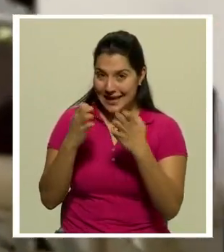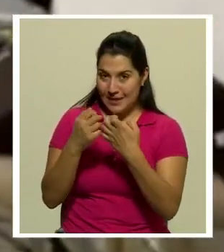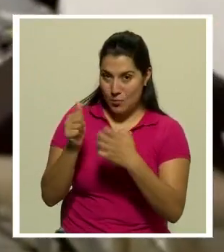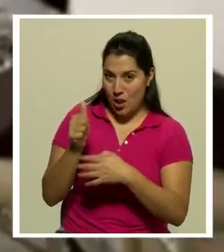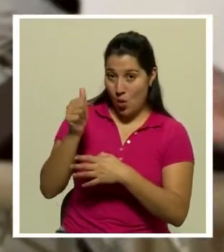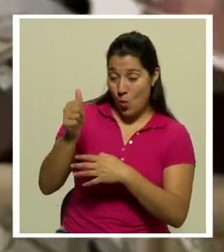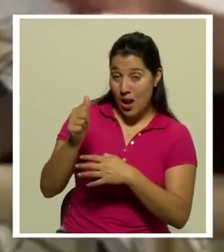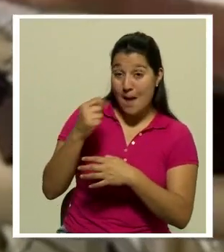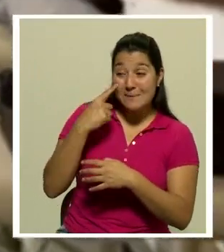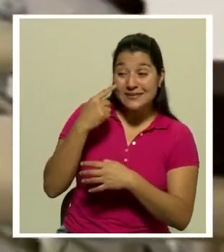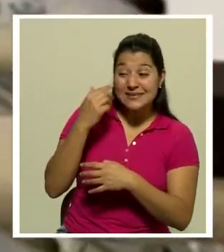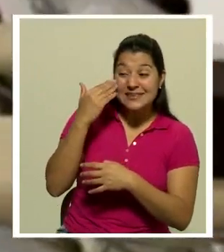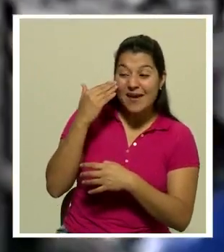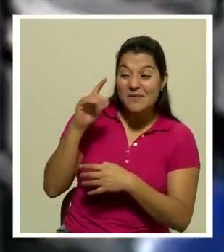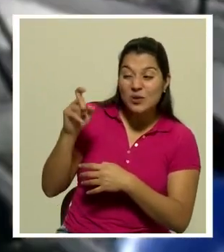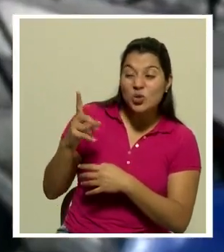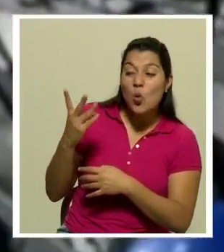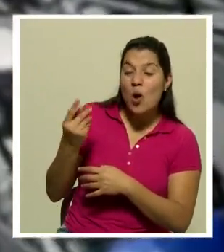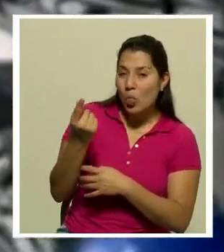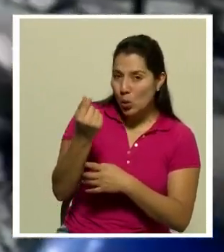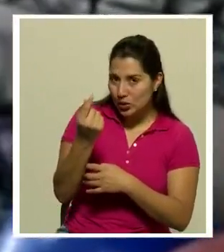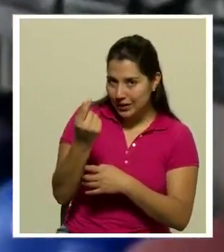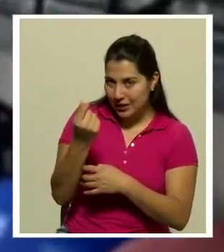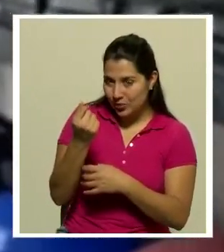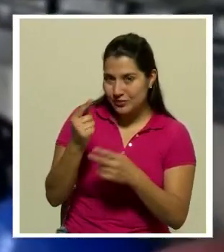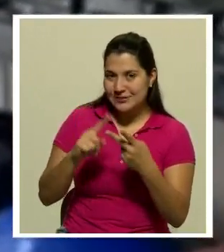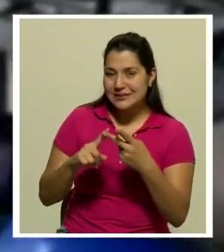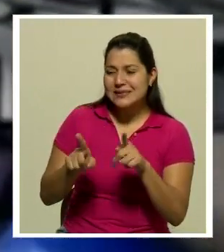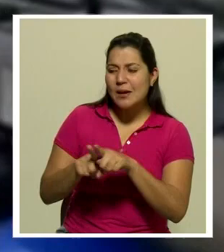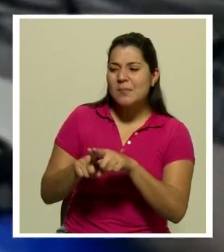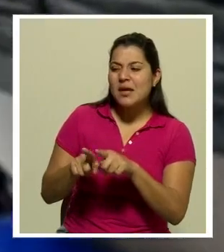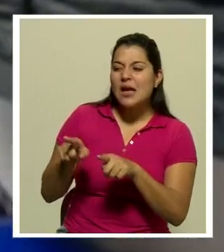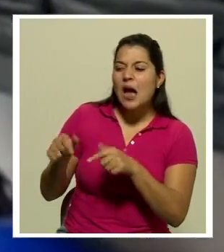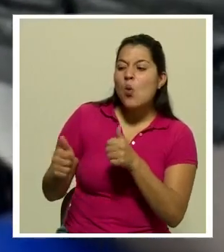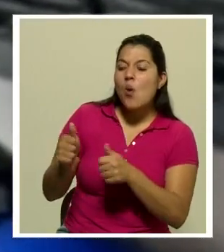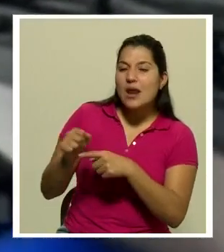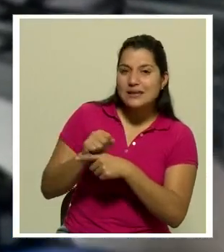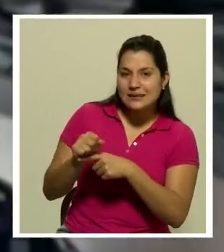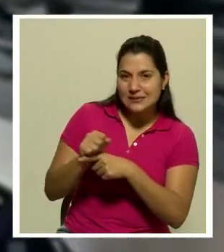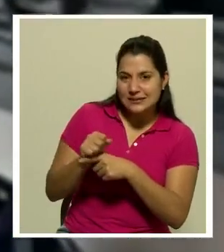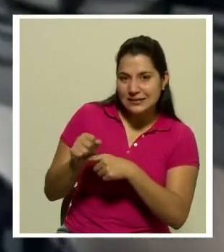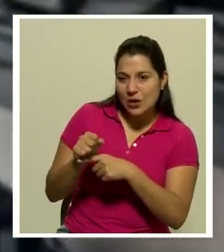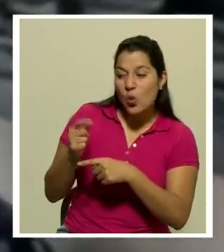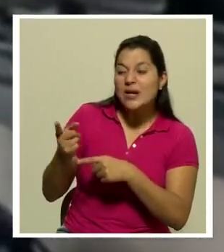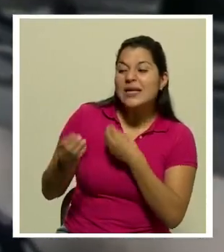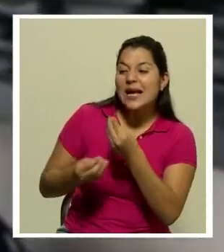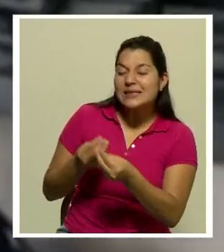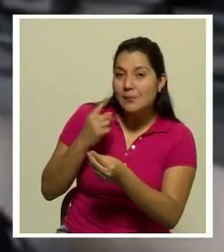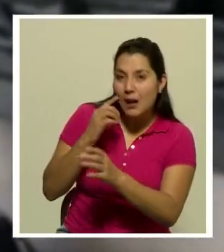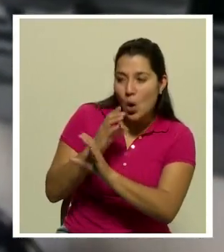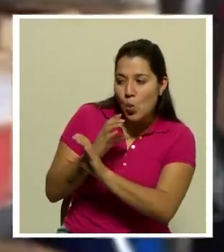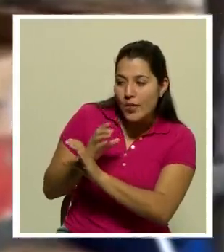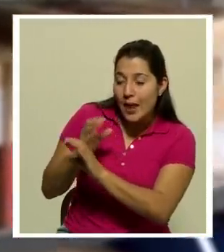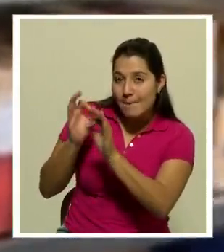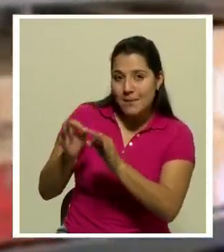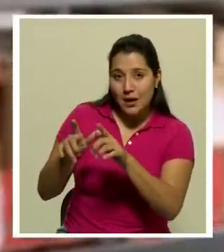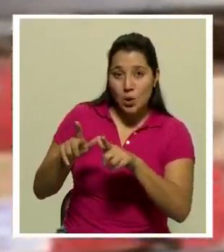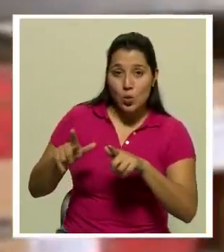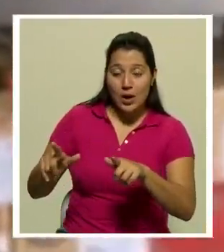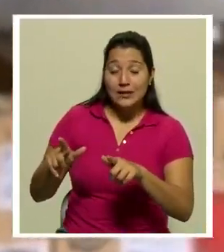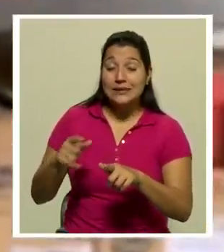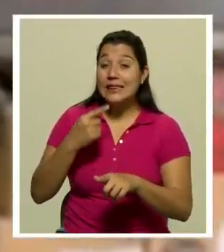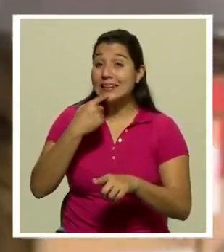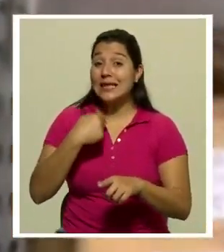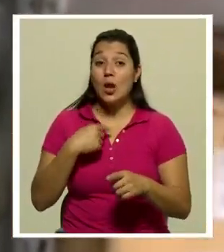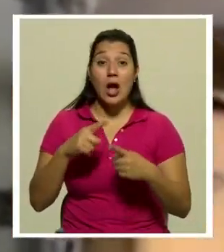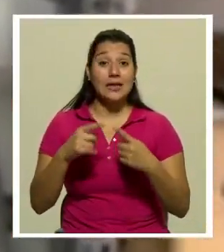centro de alto rendimiento y además qué actividades desarrollarían para poder darle el mantenimiento adecuado. Manifestaron que de momento